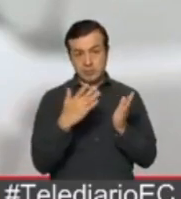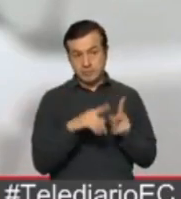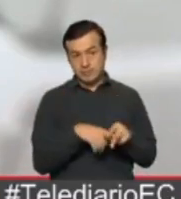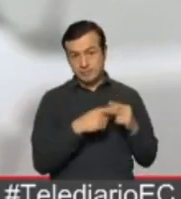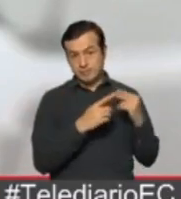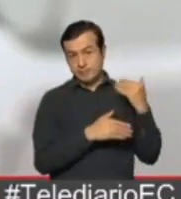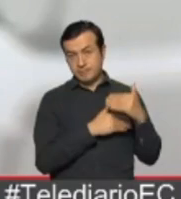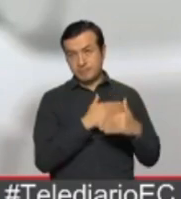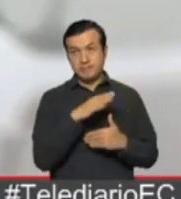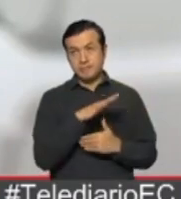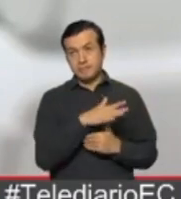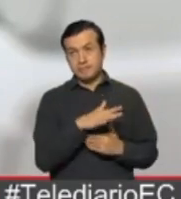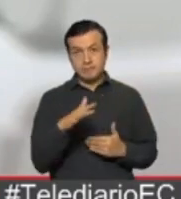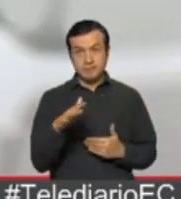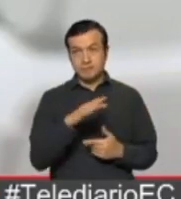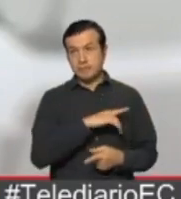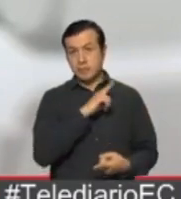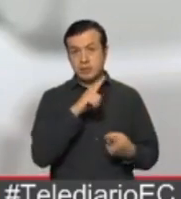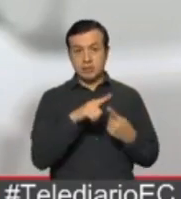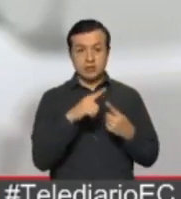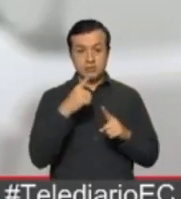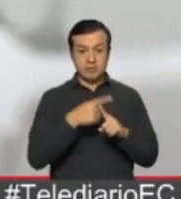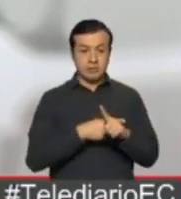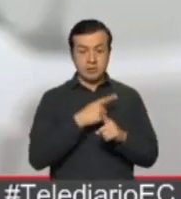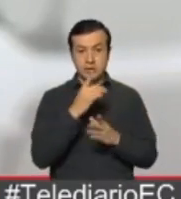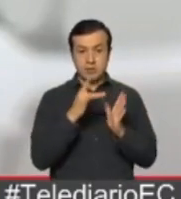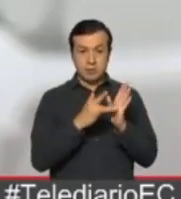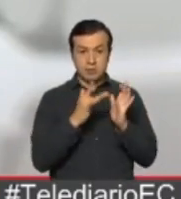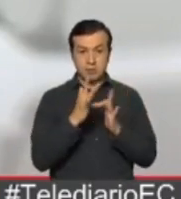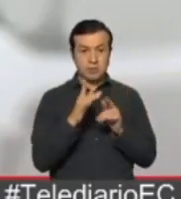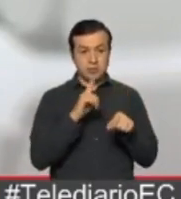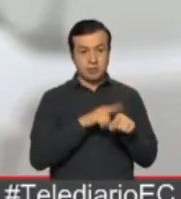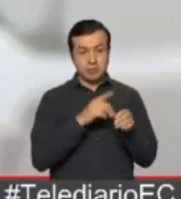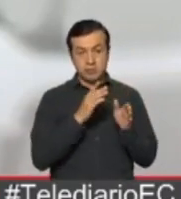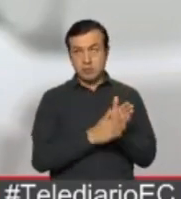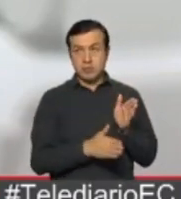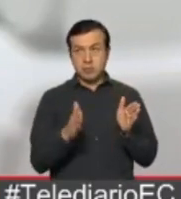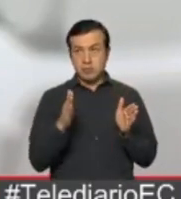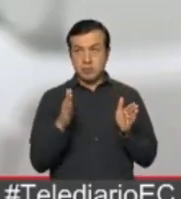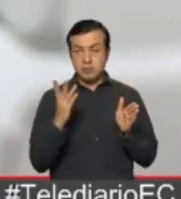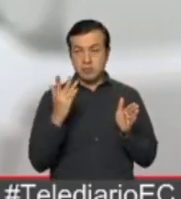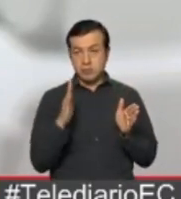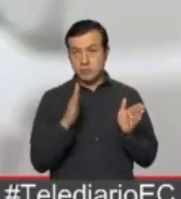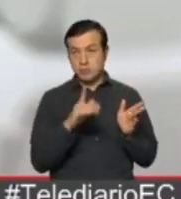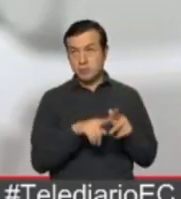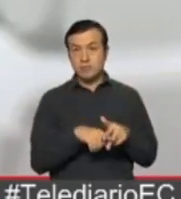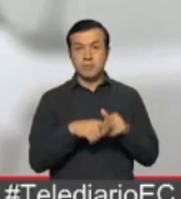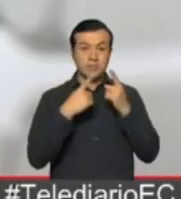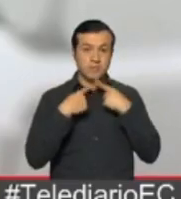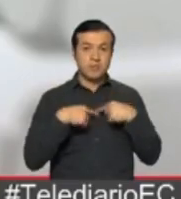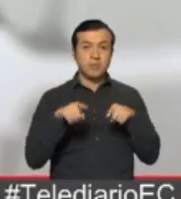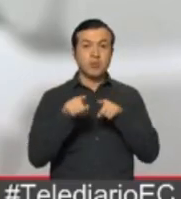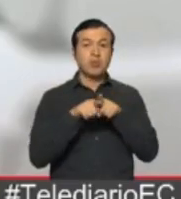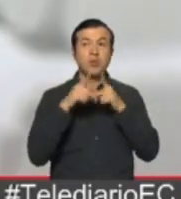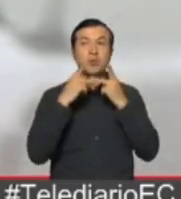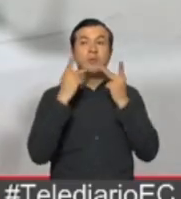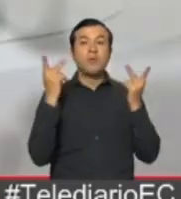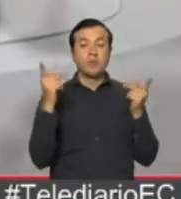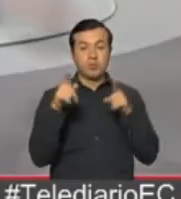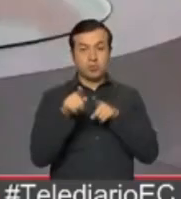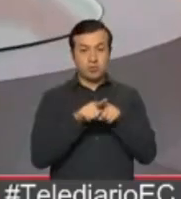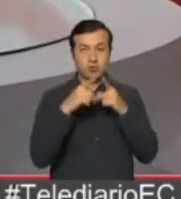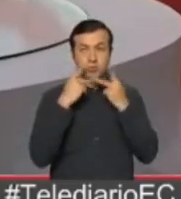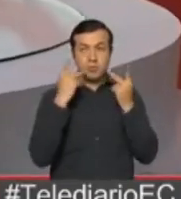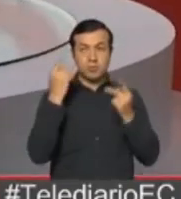un mes hasta abril hasta mediados de abril para darle unos tiempos para poder ya publicar el concurso público porque a pesar